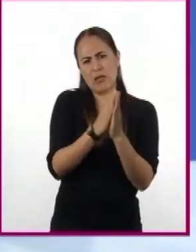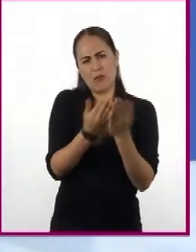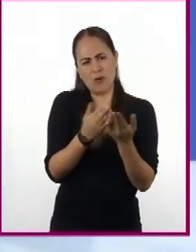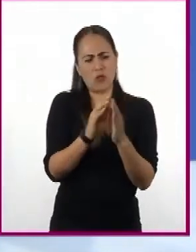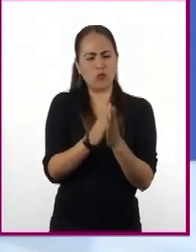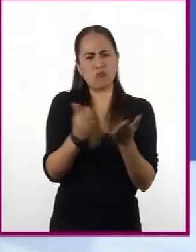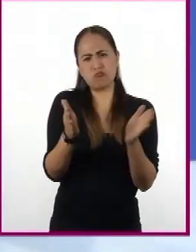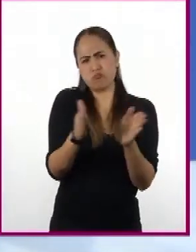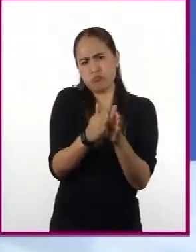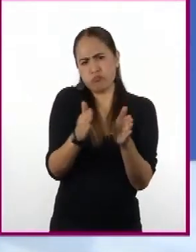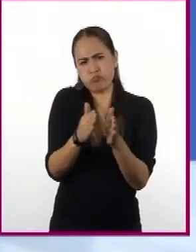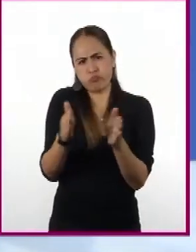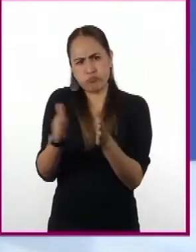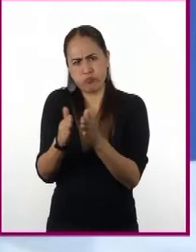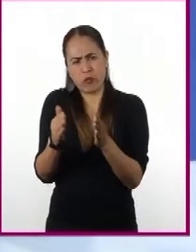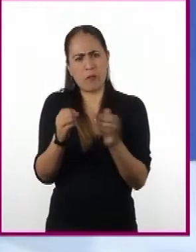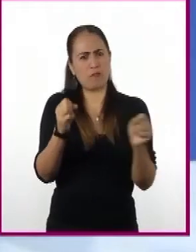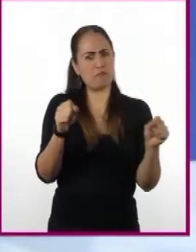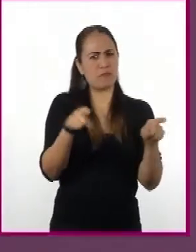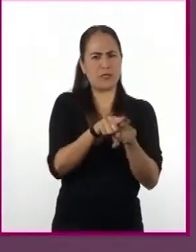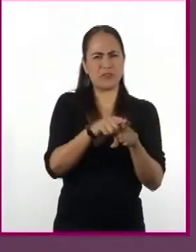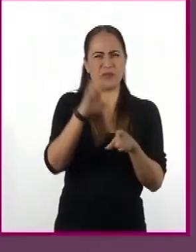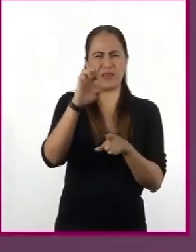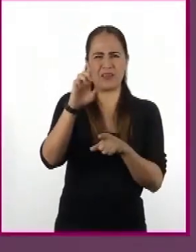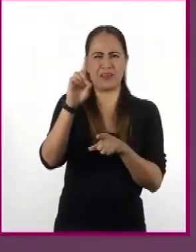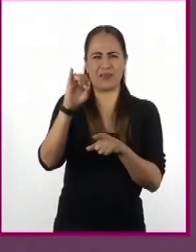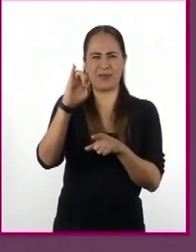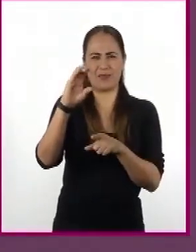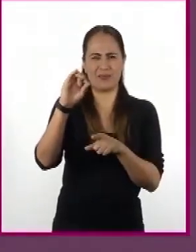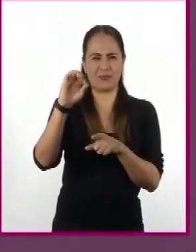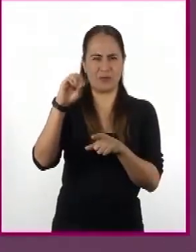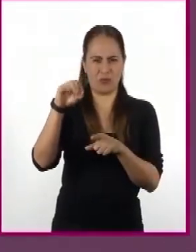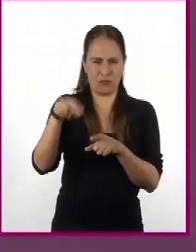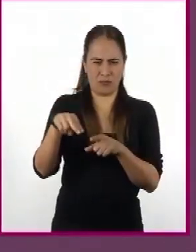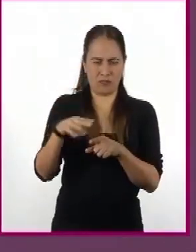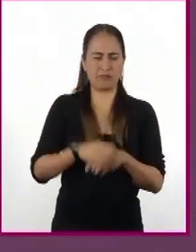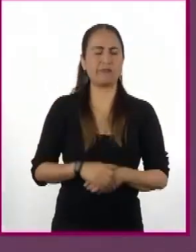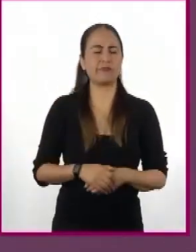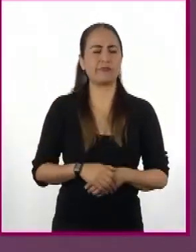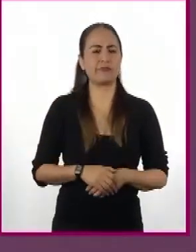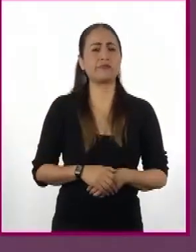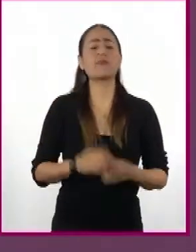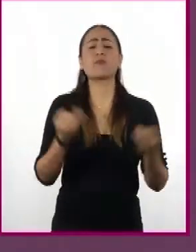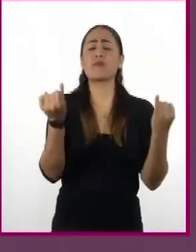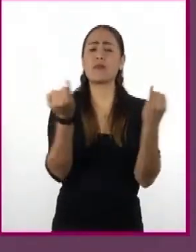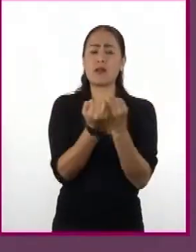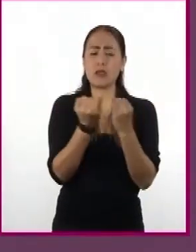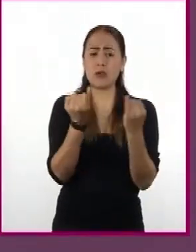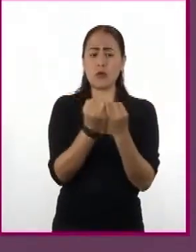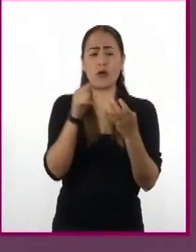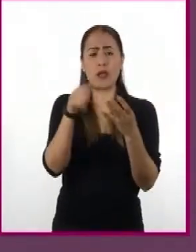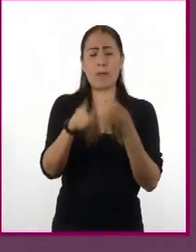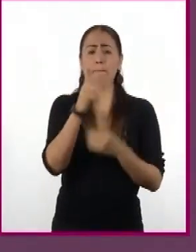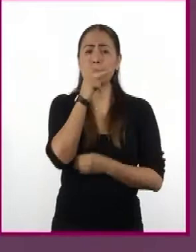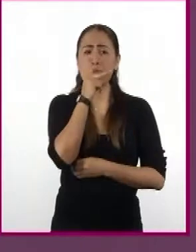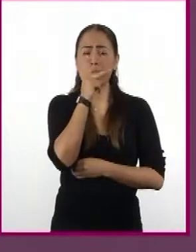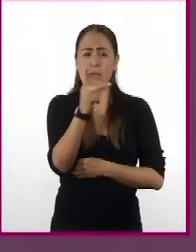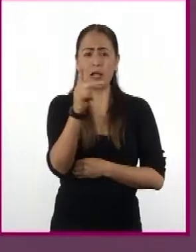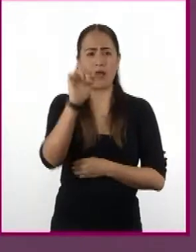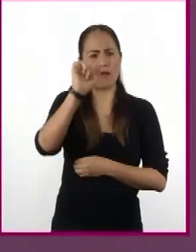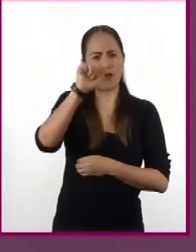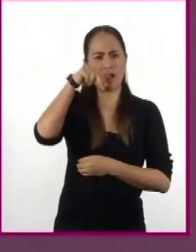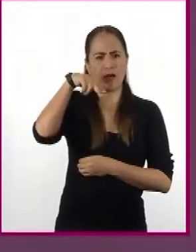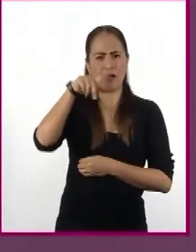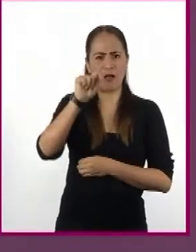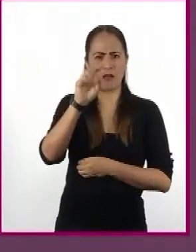se publican en una sola edición. Quiero también contarles que etimológicamente la palabra